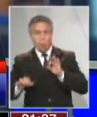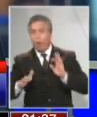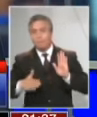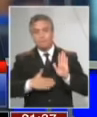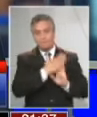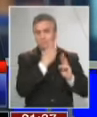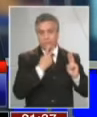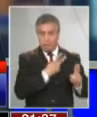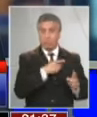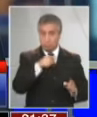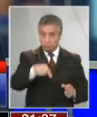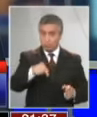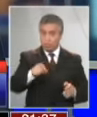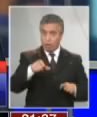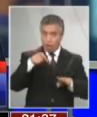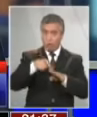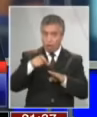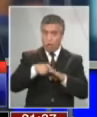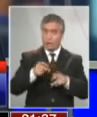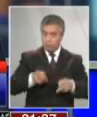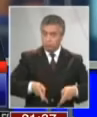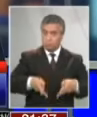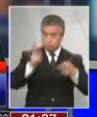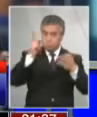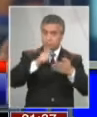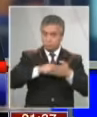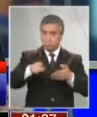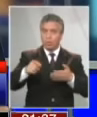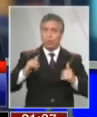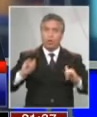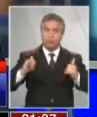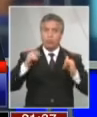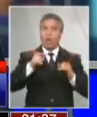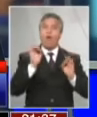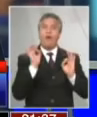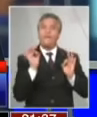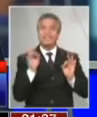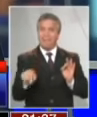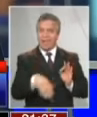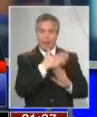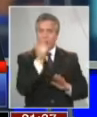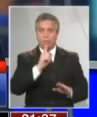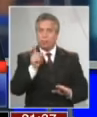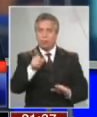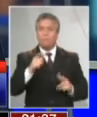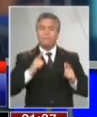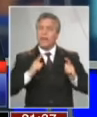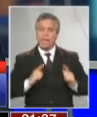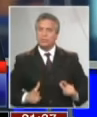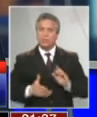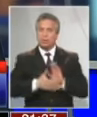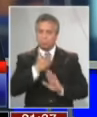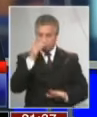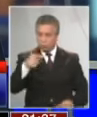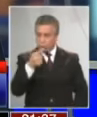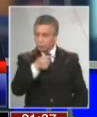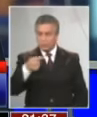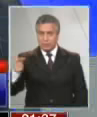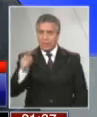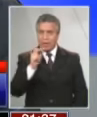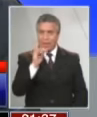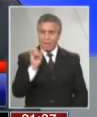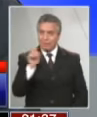que el Congreso autorice viajes recreacionales, no viajes oficiales, viajes de vacaciones de parlamentarios durante la semana